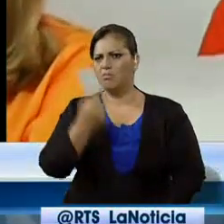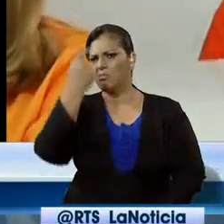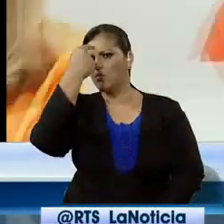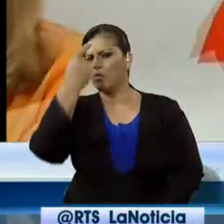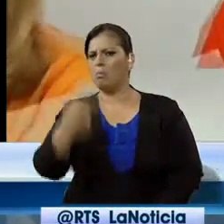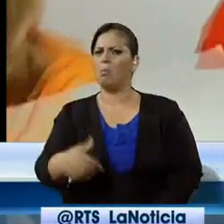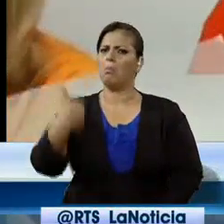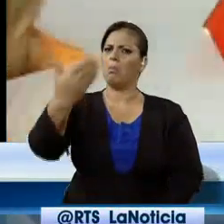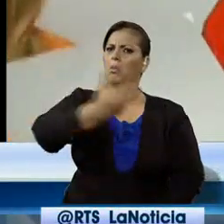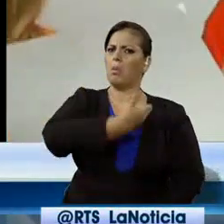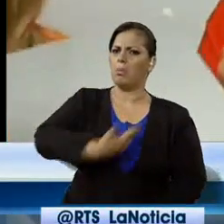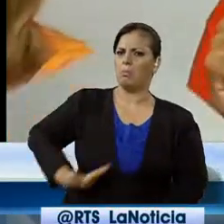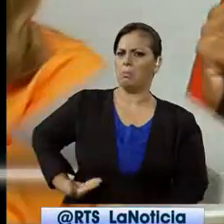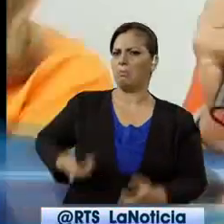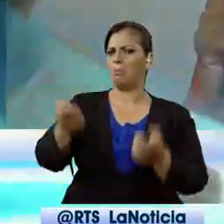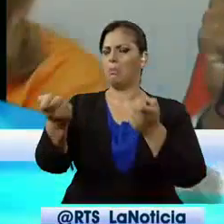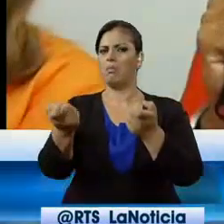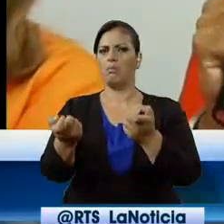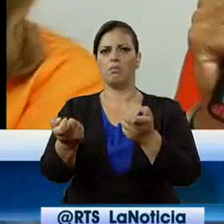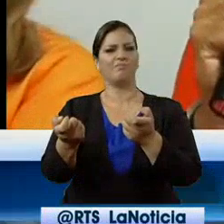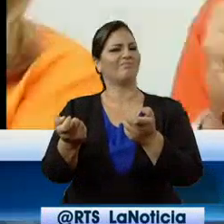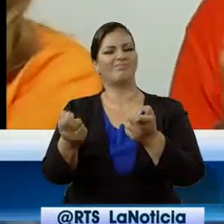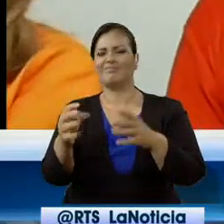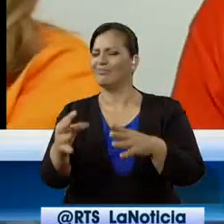la presidencia